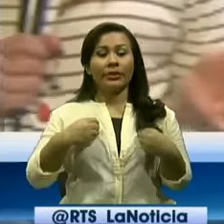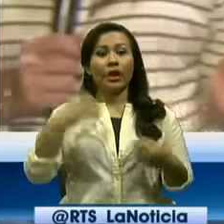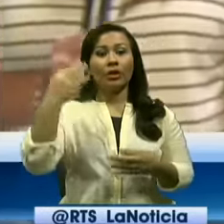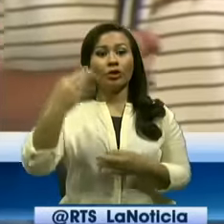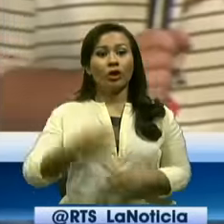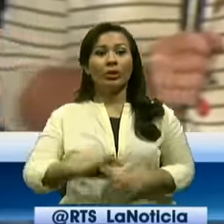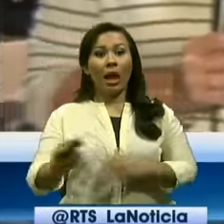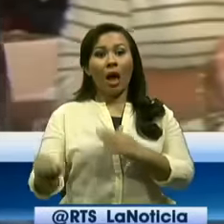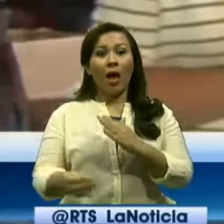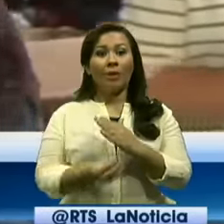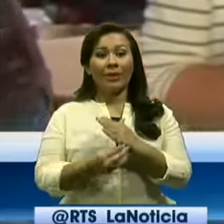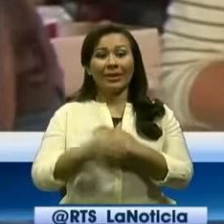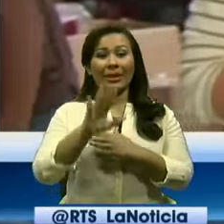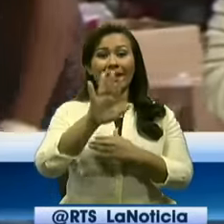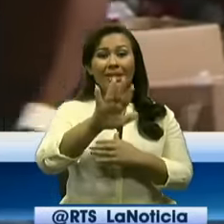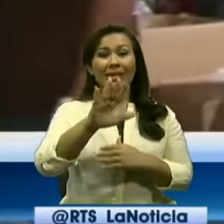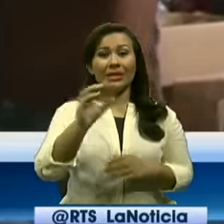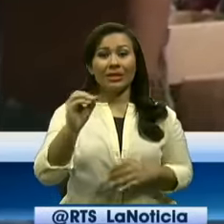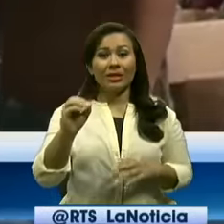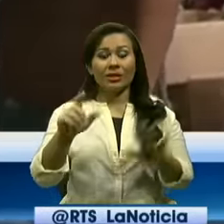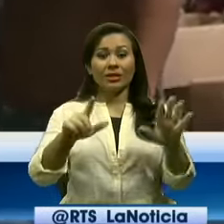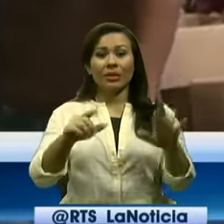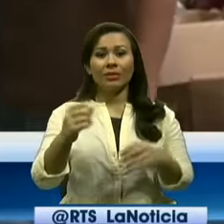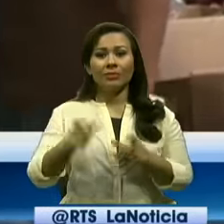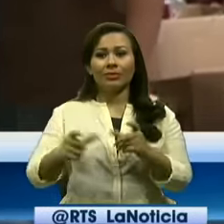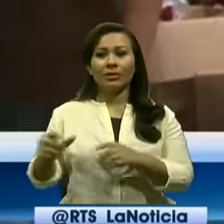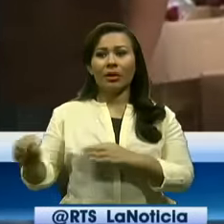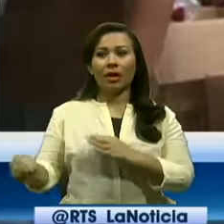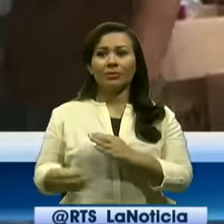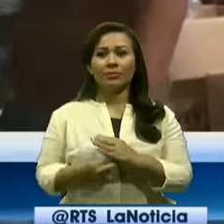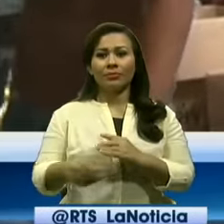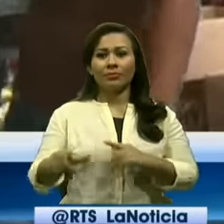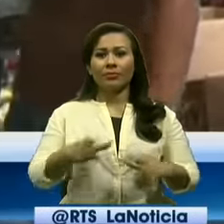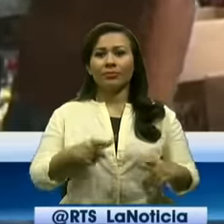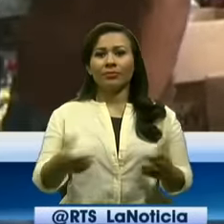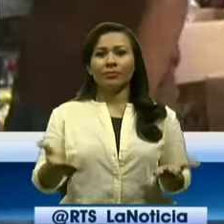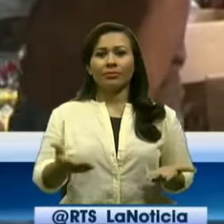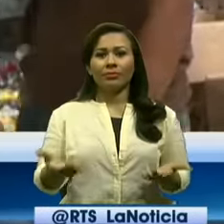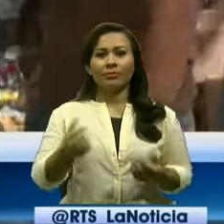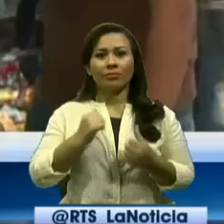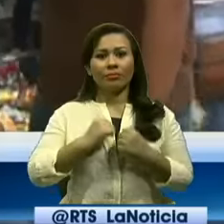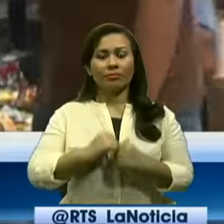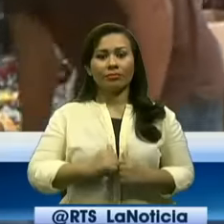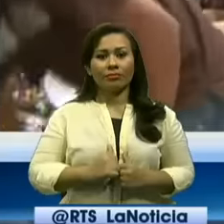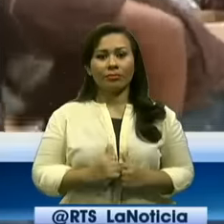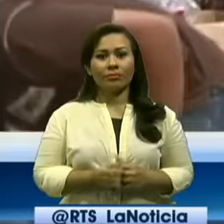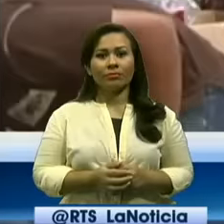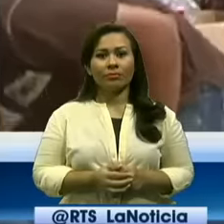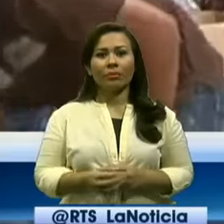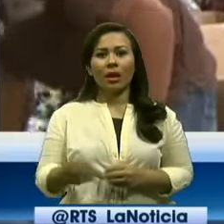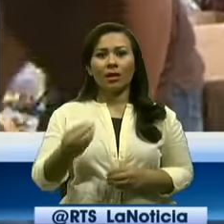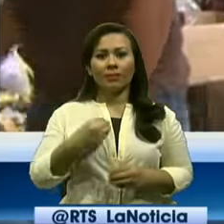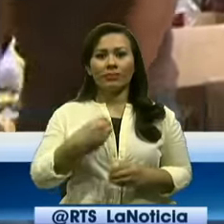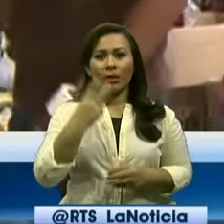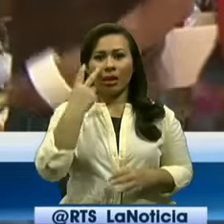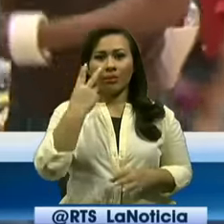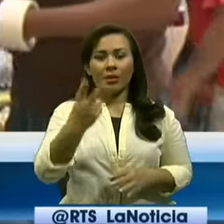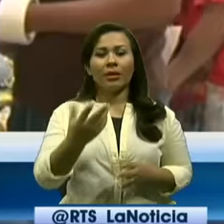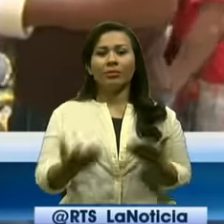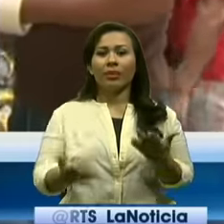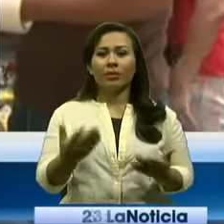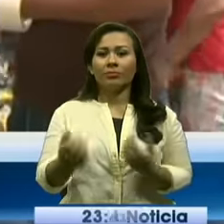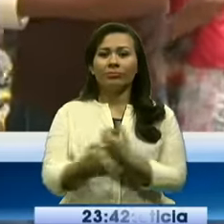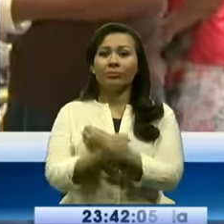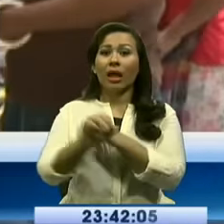que aumentó a 507 el número de fallecidos en la provincia de Manabí. Es lamentable, pero según búsqueda de rescate podría ser que